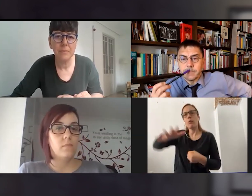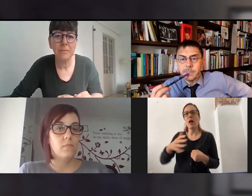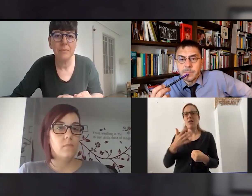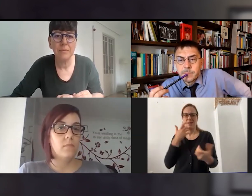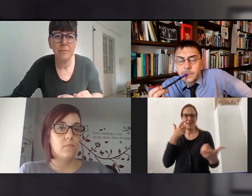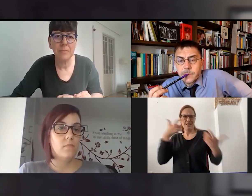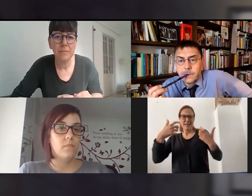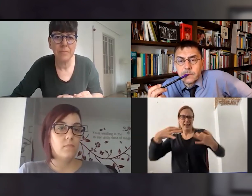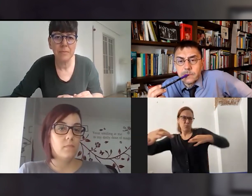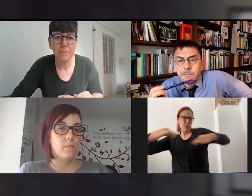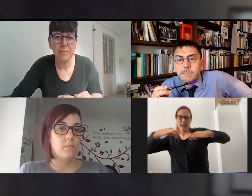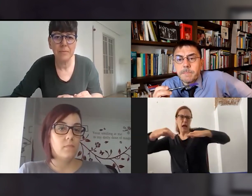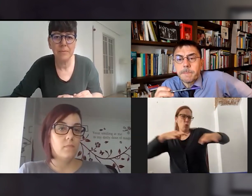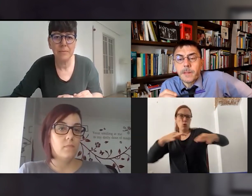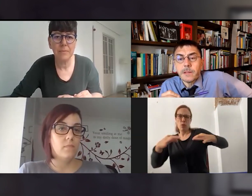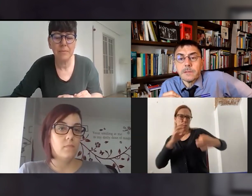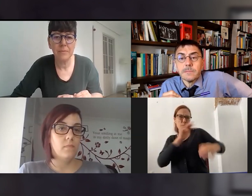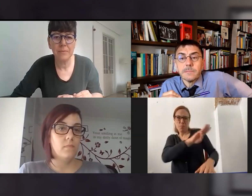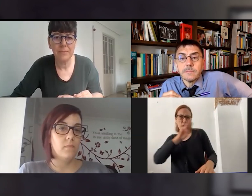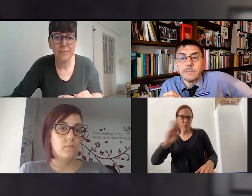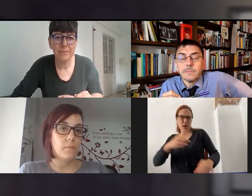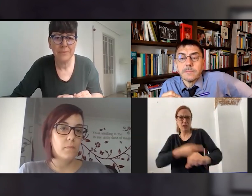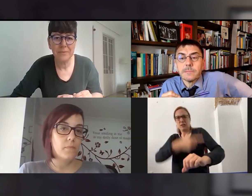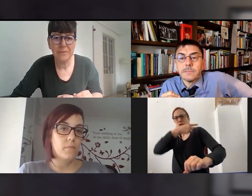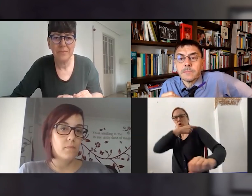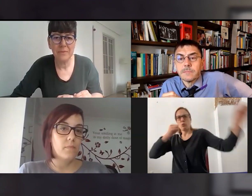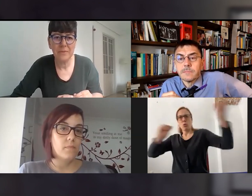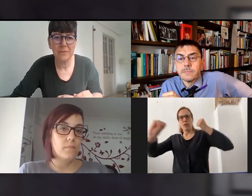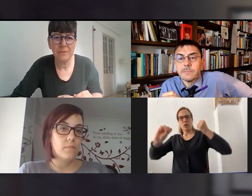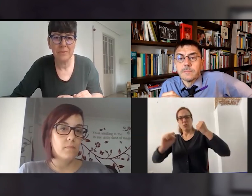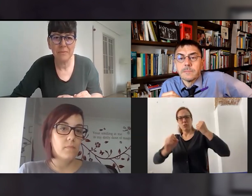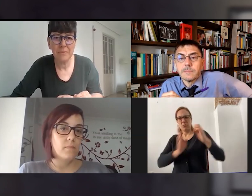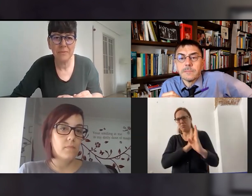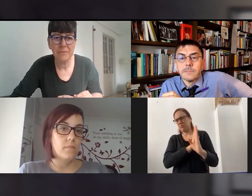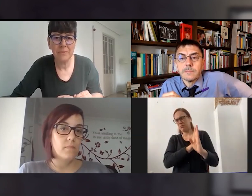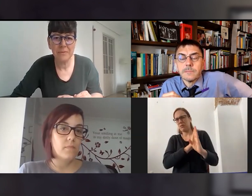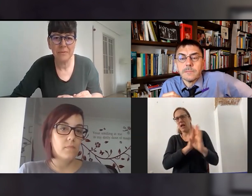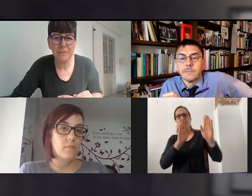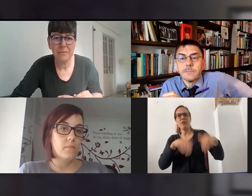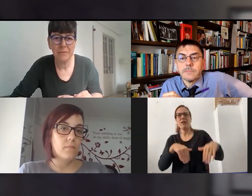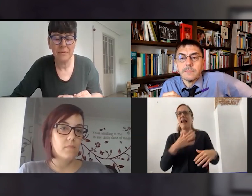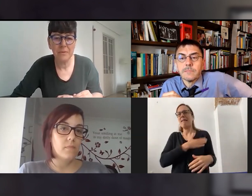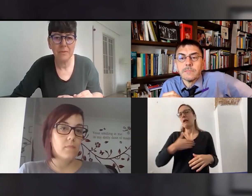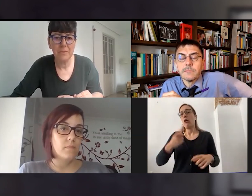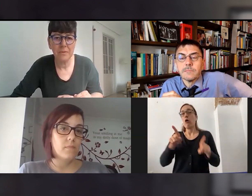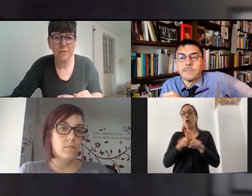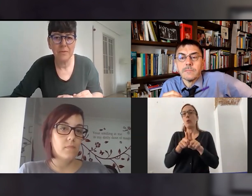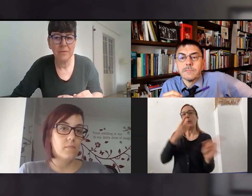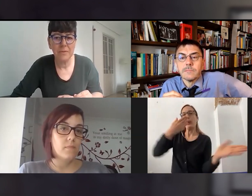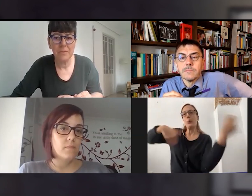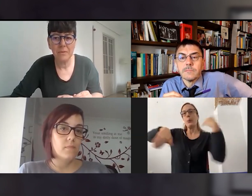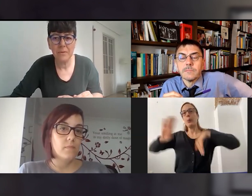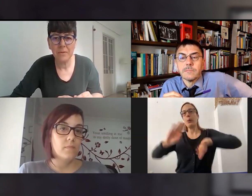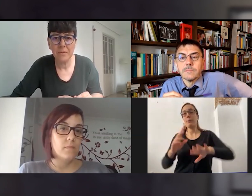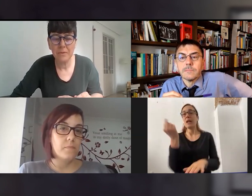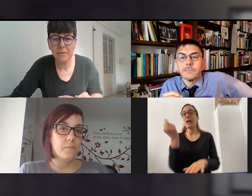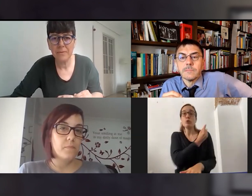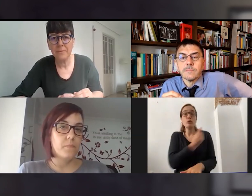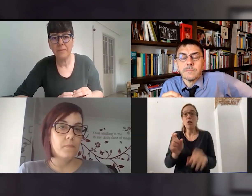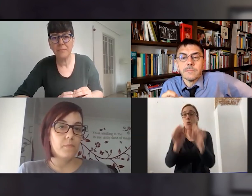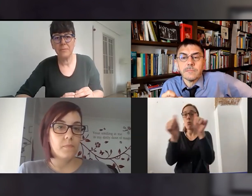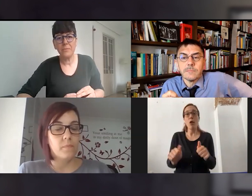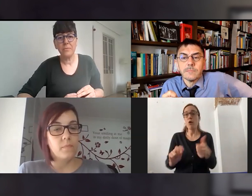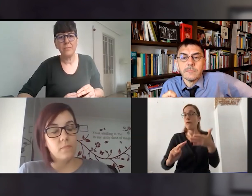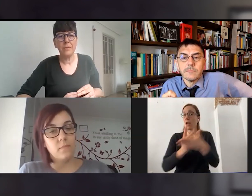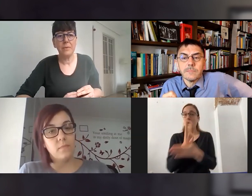con la sobreactuación permanente y la improvisación permanente son intentos desesperados de maquillar el resultado de un modelo. Entonces creo que este modelo